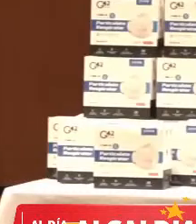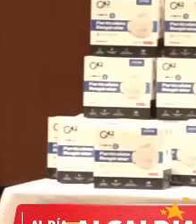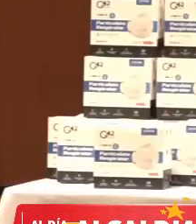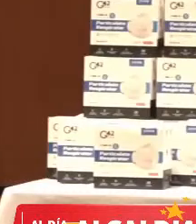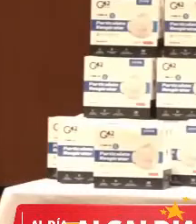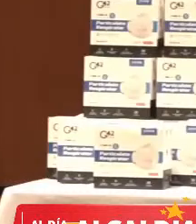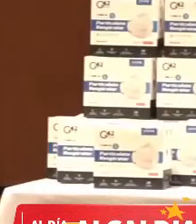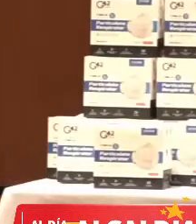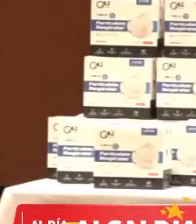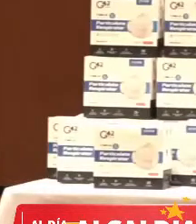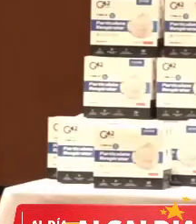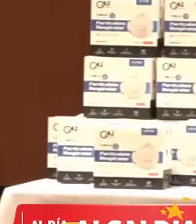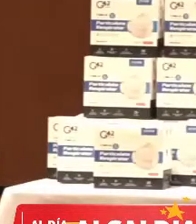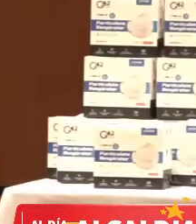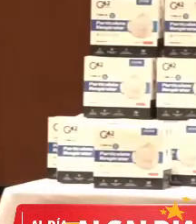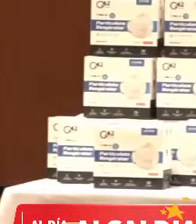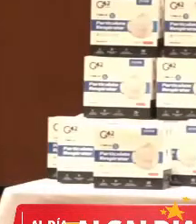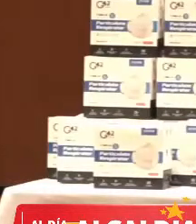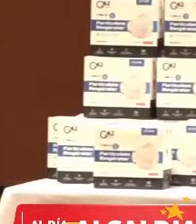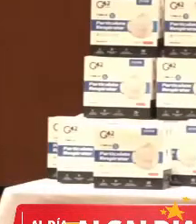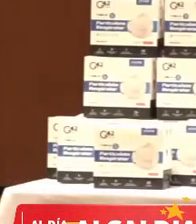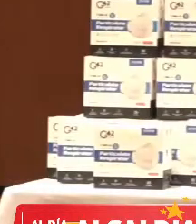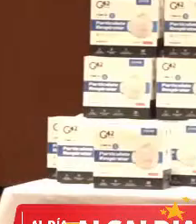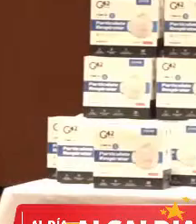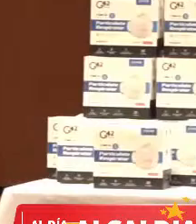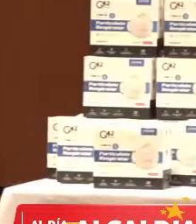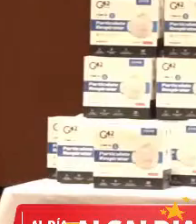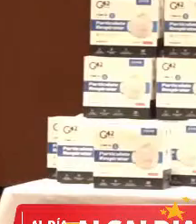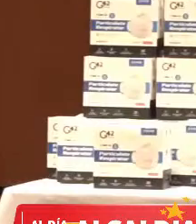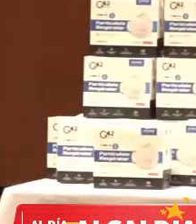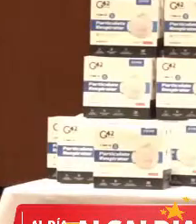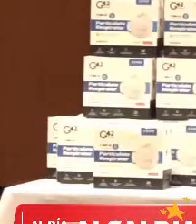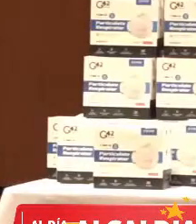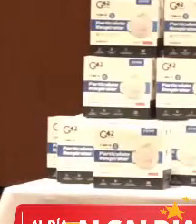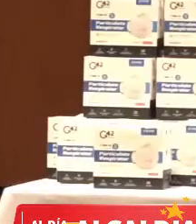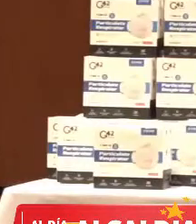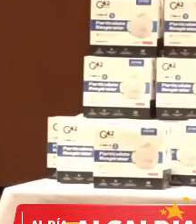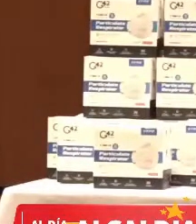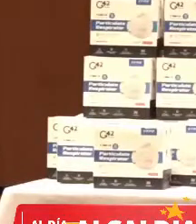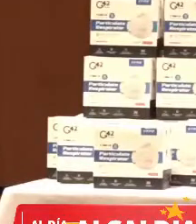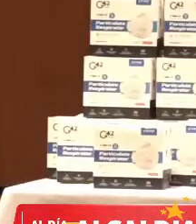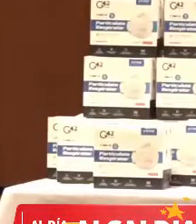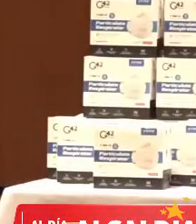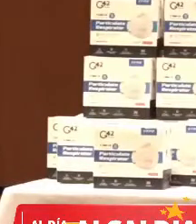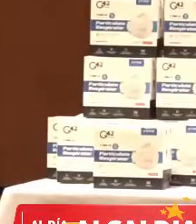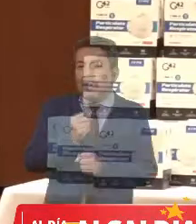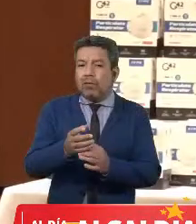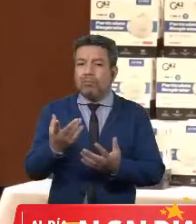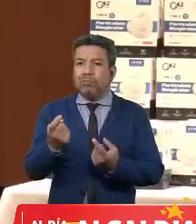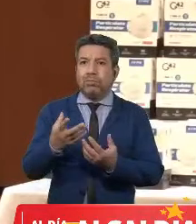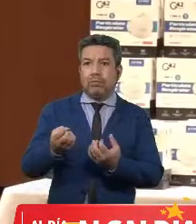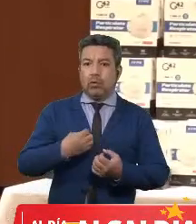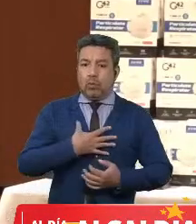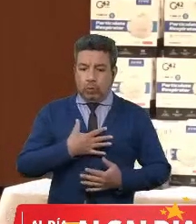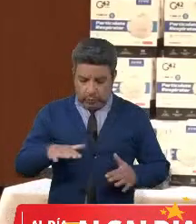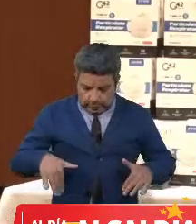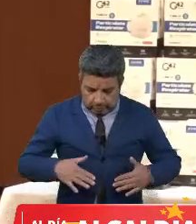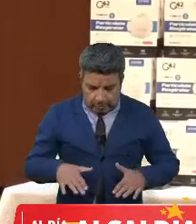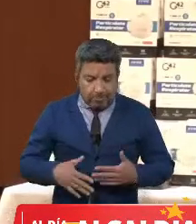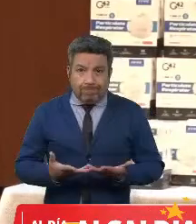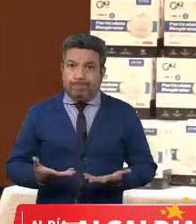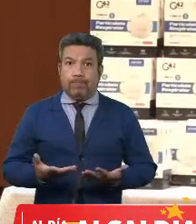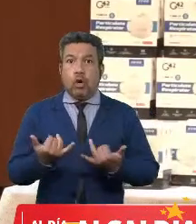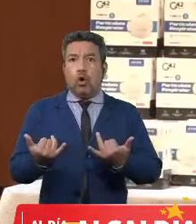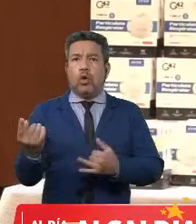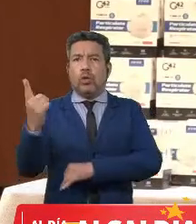El desempleo y la pobreza desafortunadamente siempre terminan en presiones de inseguridad que también tenemos que afrontar. De hecho, hoy